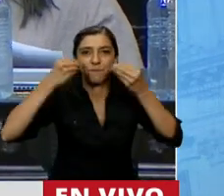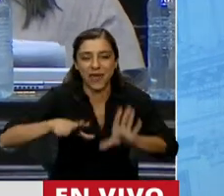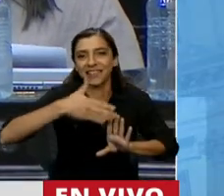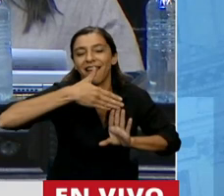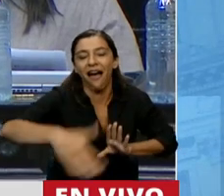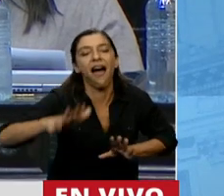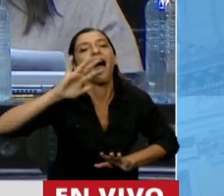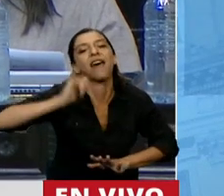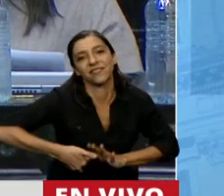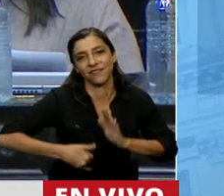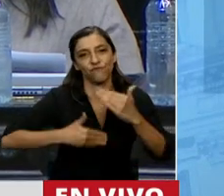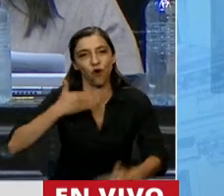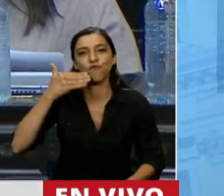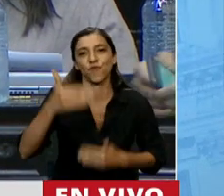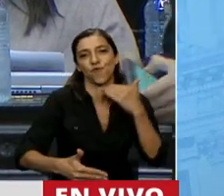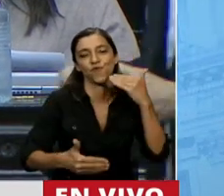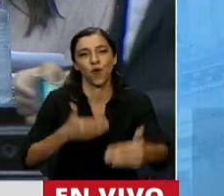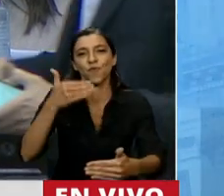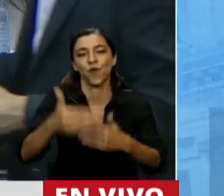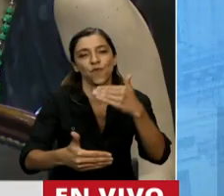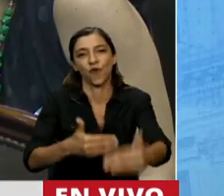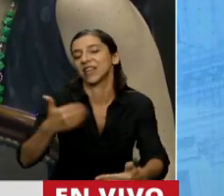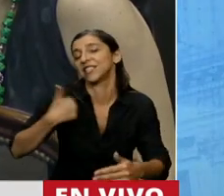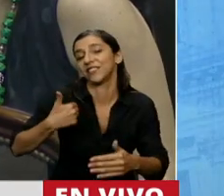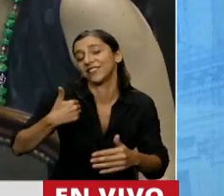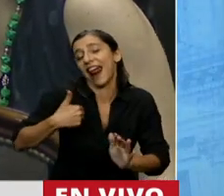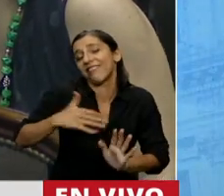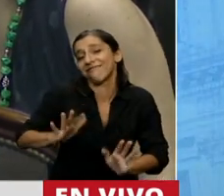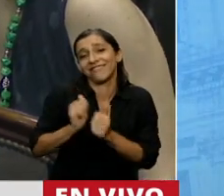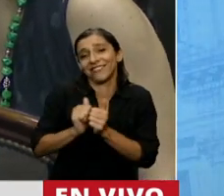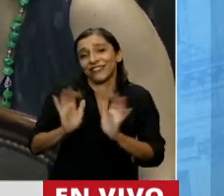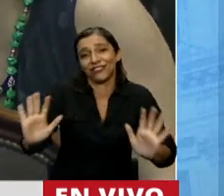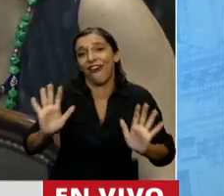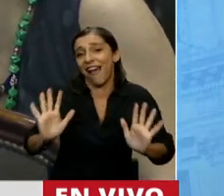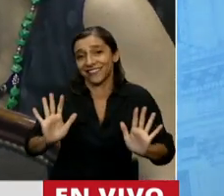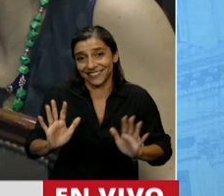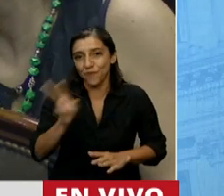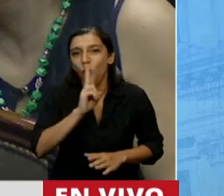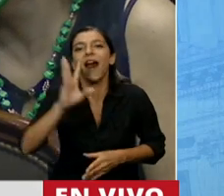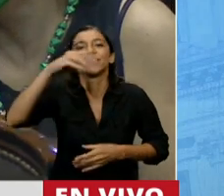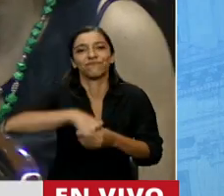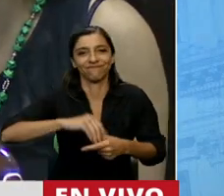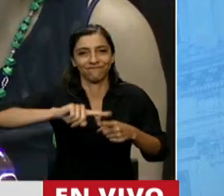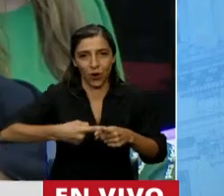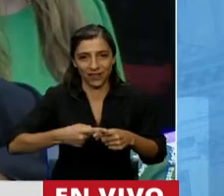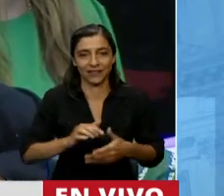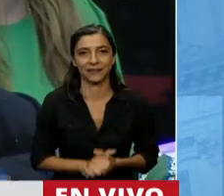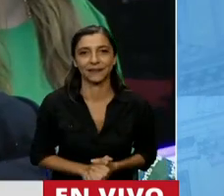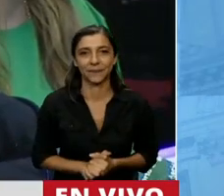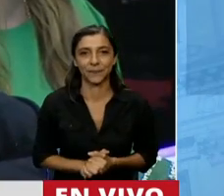caminando a lo largo de nuestra historia política. Con Eva,